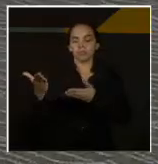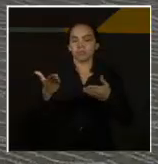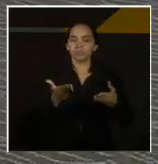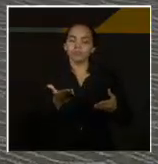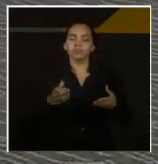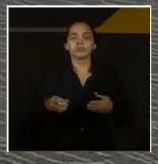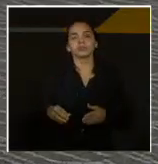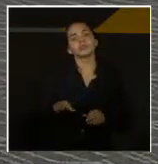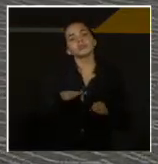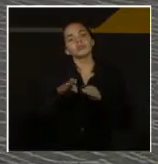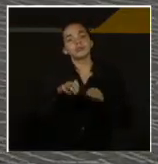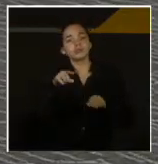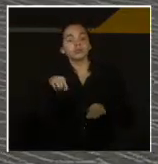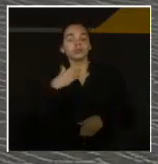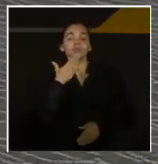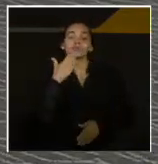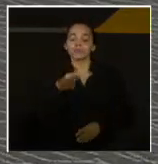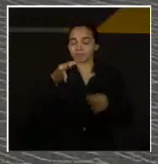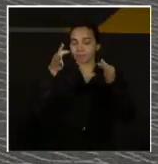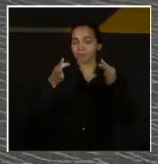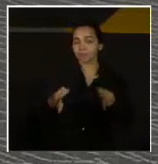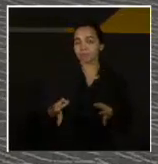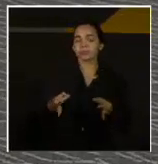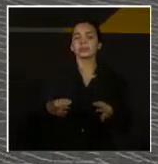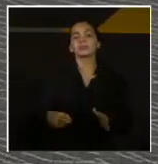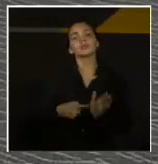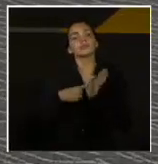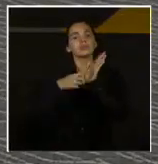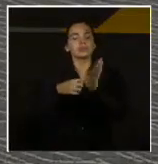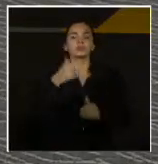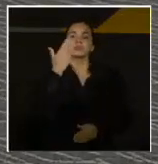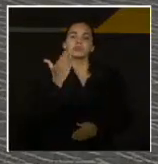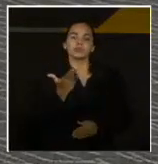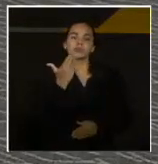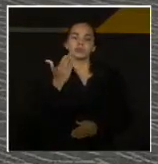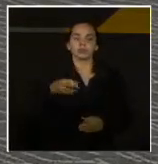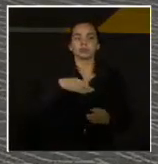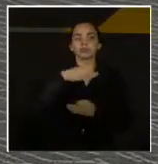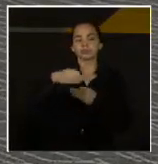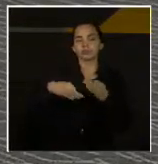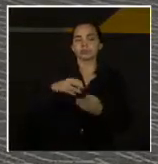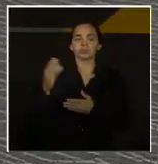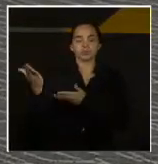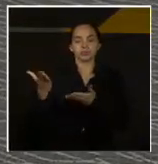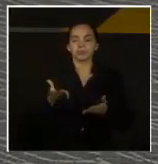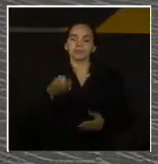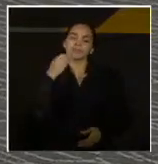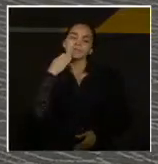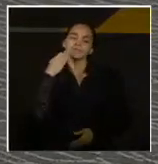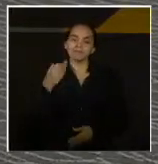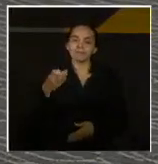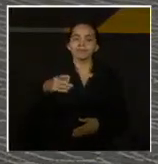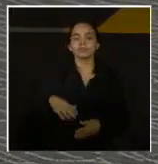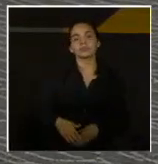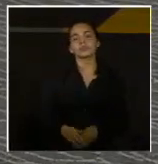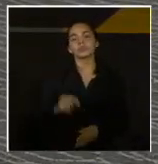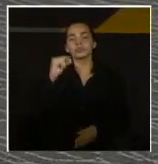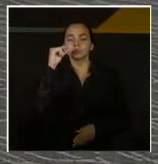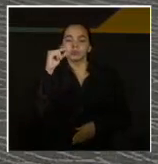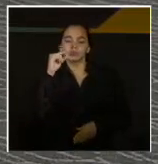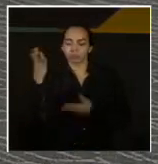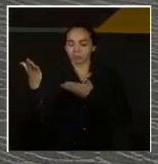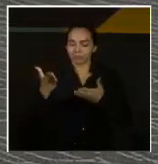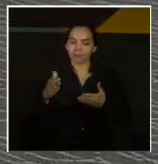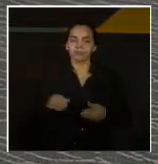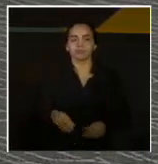los proyectos productivos adecuados que están solicitando los campesinos, no le llegan a tiempo y los pocos que